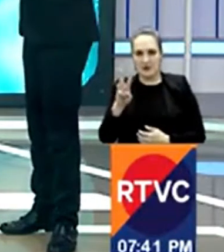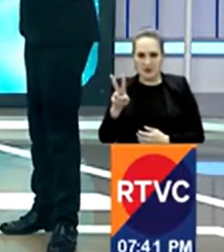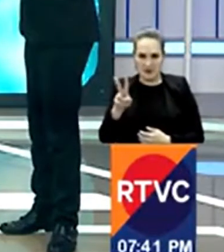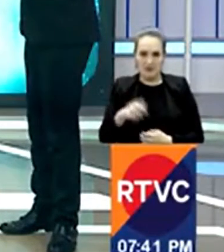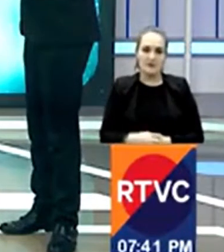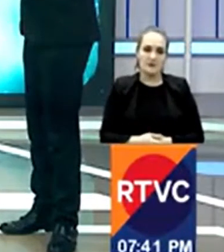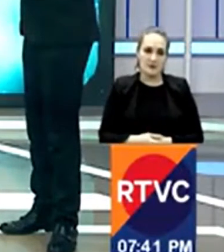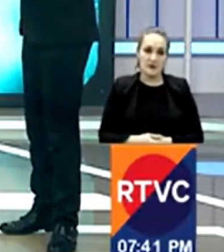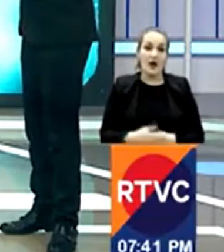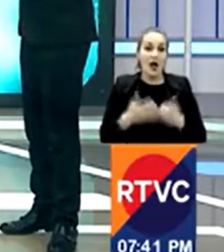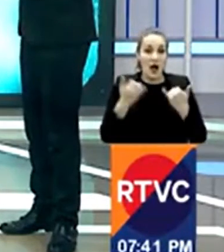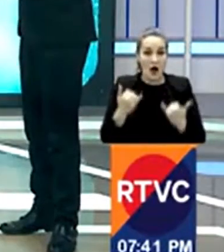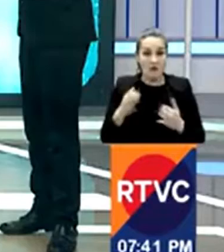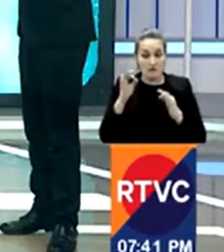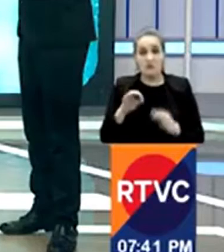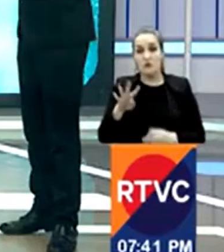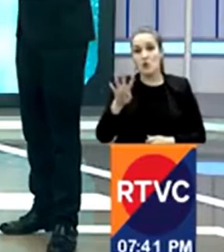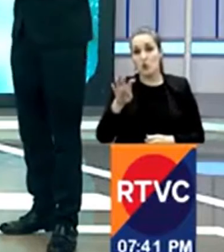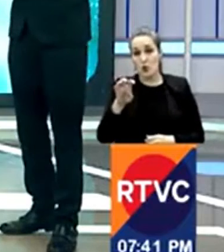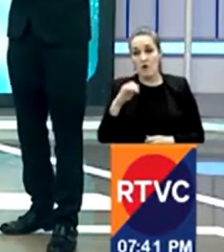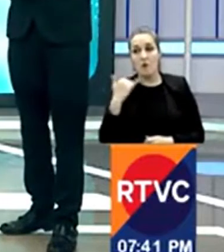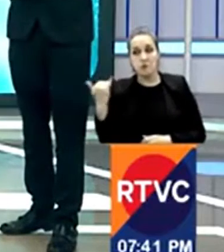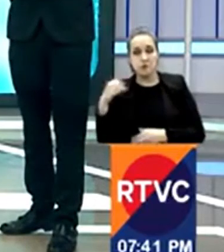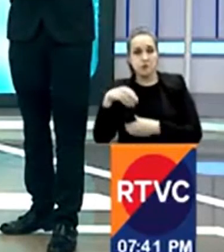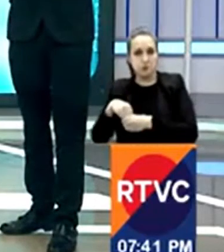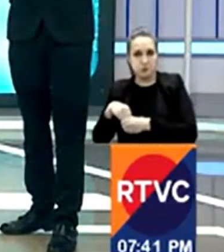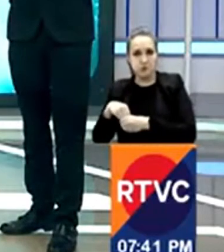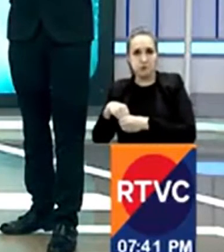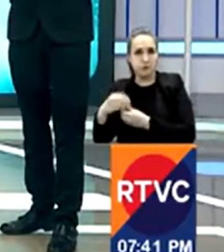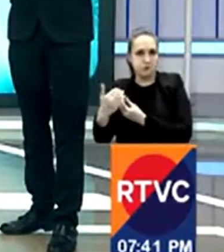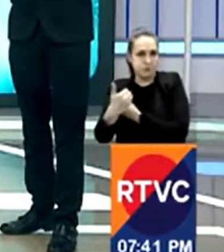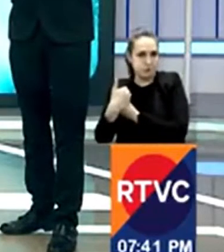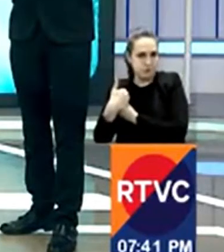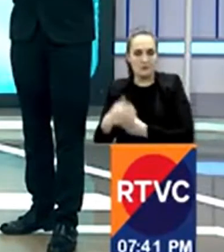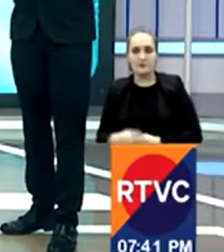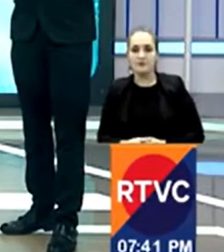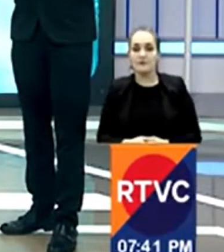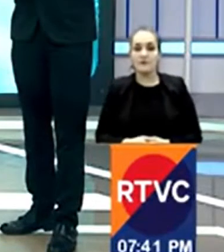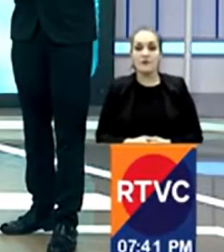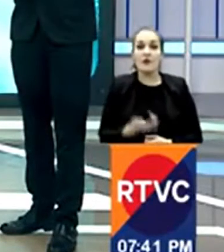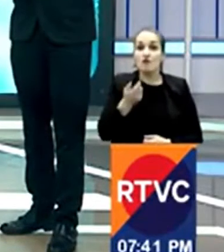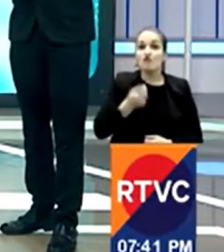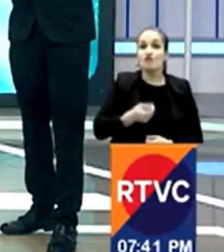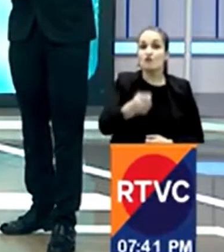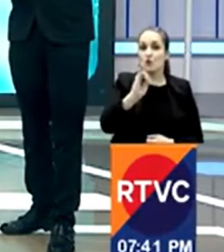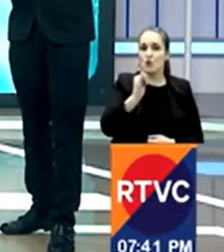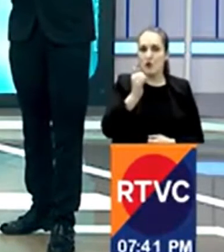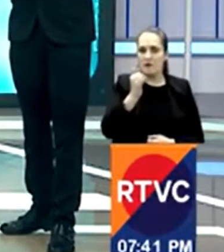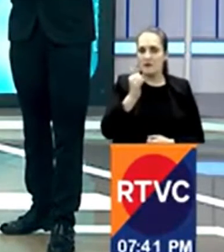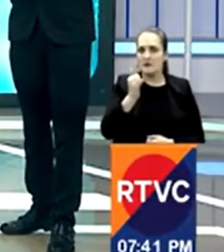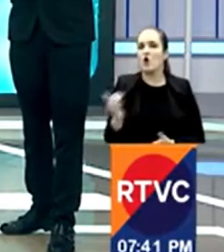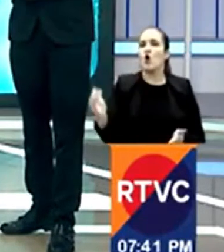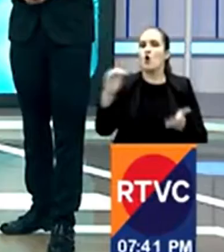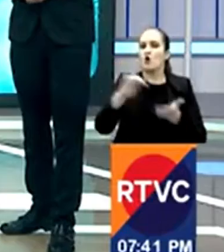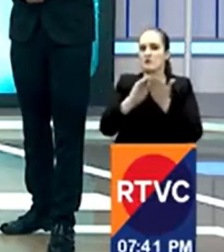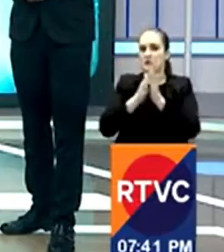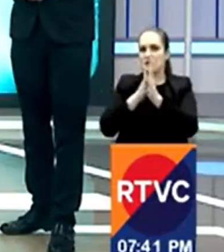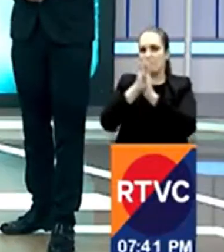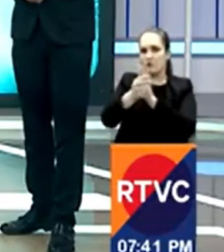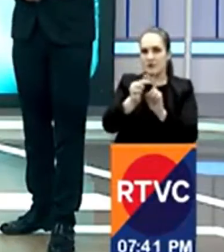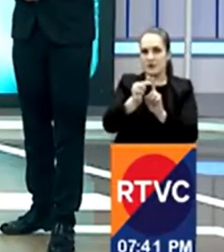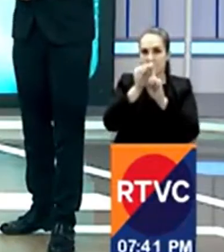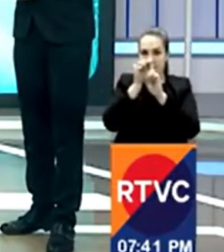77.732. Actualmente 9 se encuentran en aislamiento. El próximo jueves nosotros tendremos para todos ustedes un nuevo informe